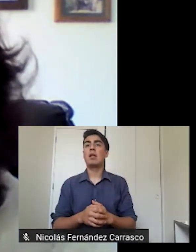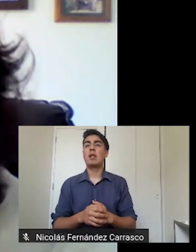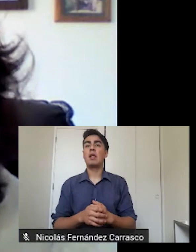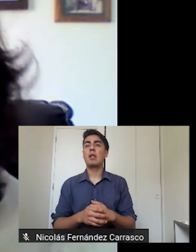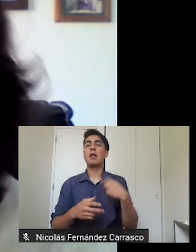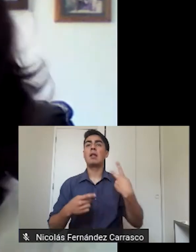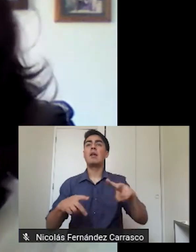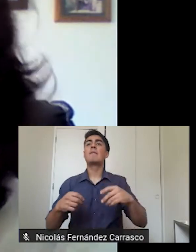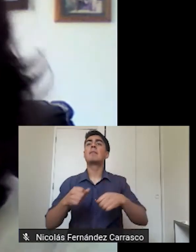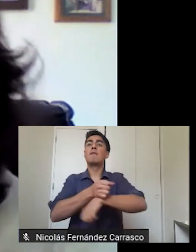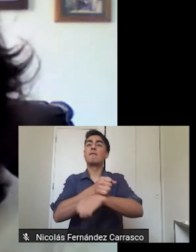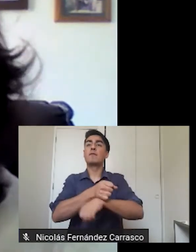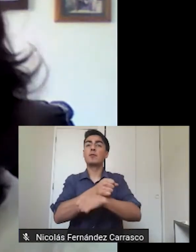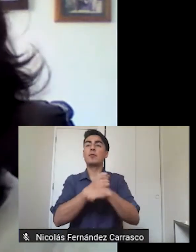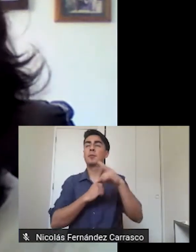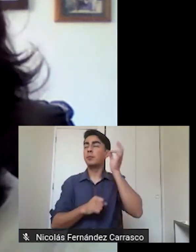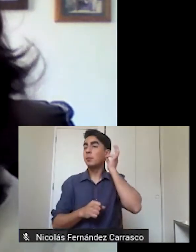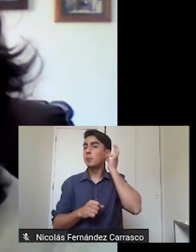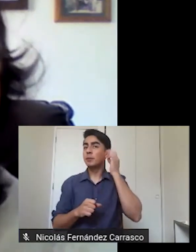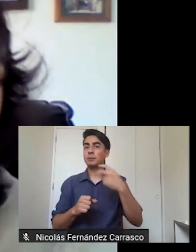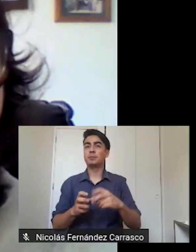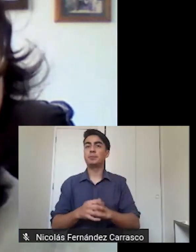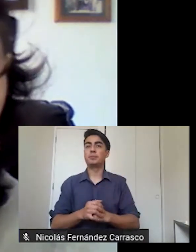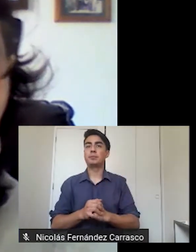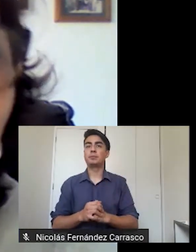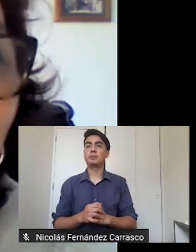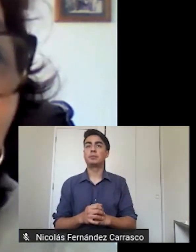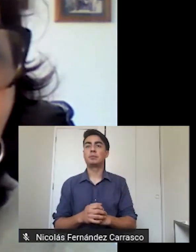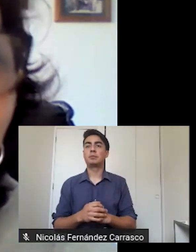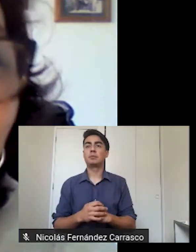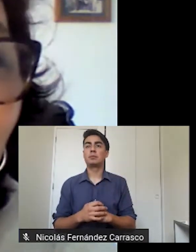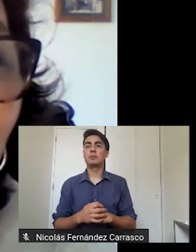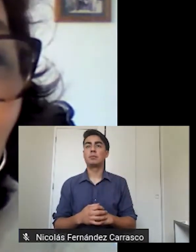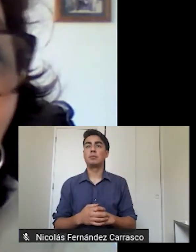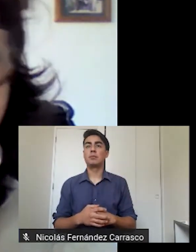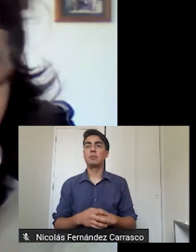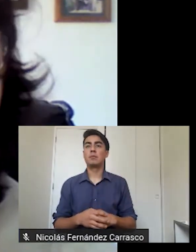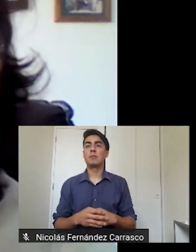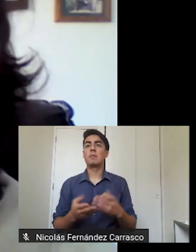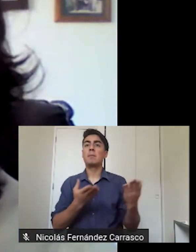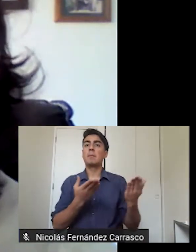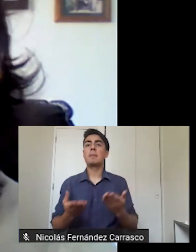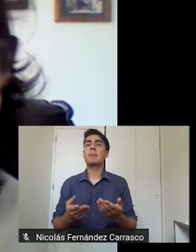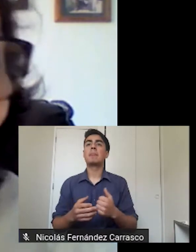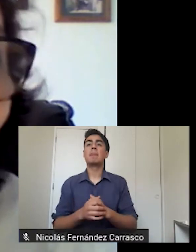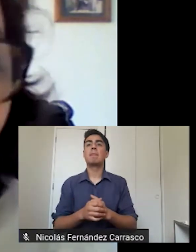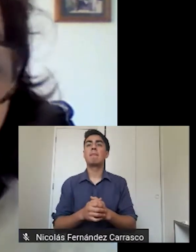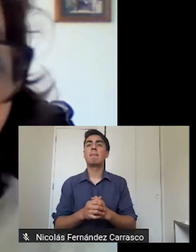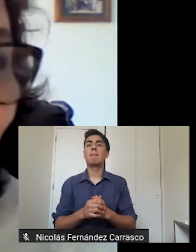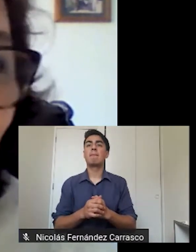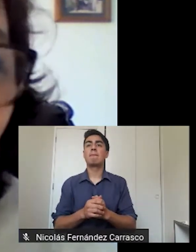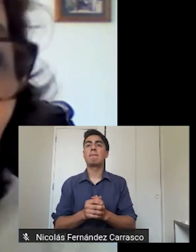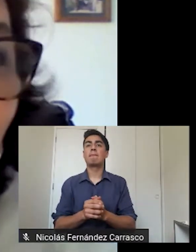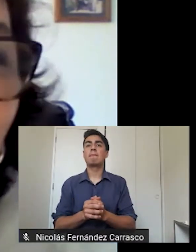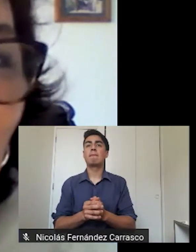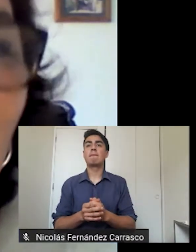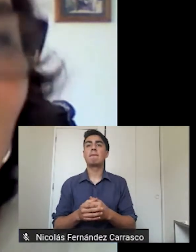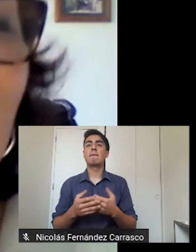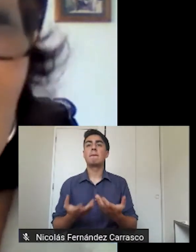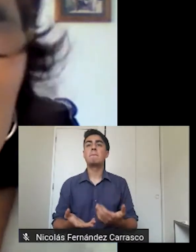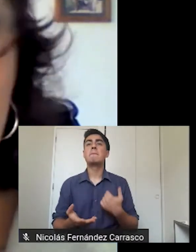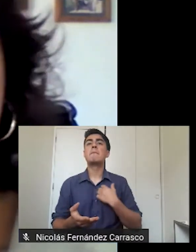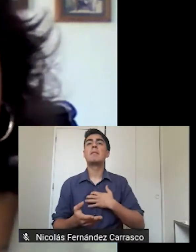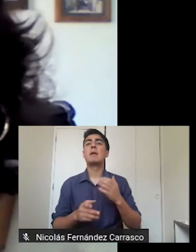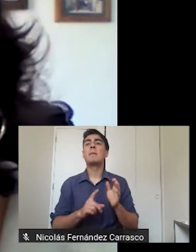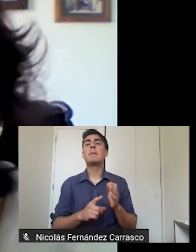fútbol femenino. Anita, bienvenida virtualmente a Chile. Hubiésemos deseado que estuviésemos muy presentes,